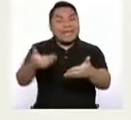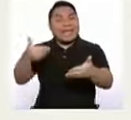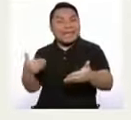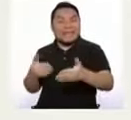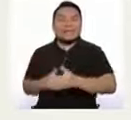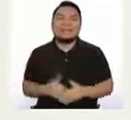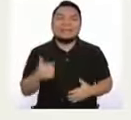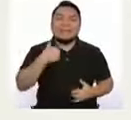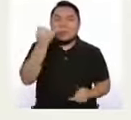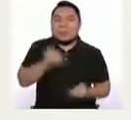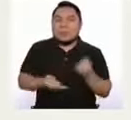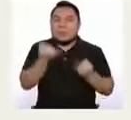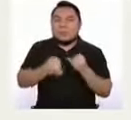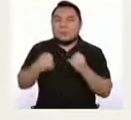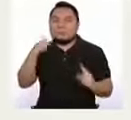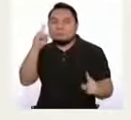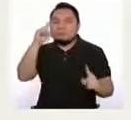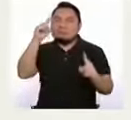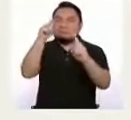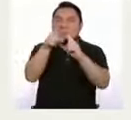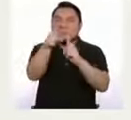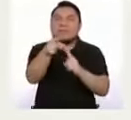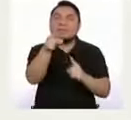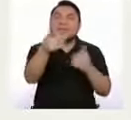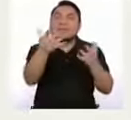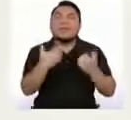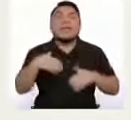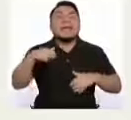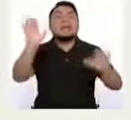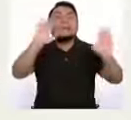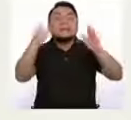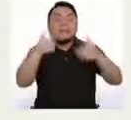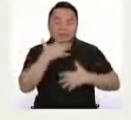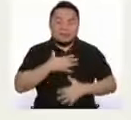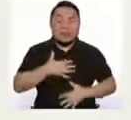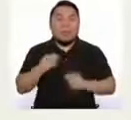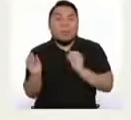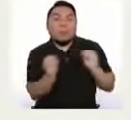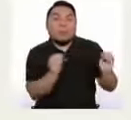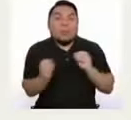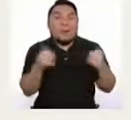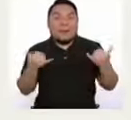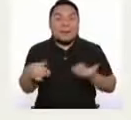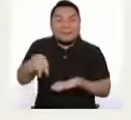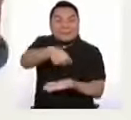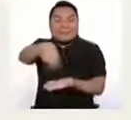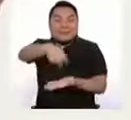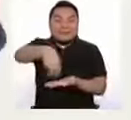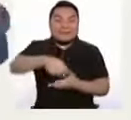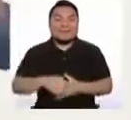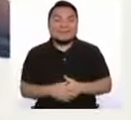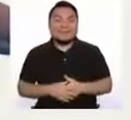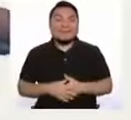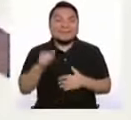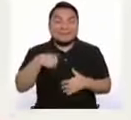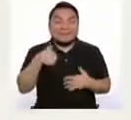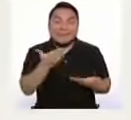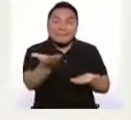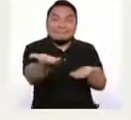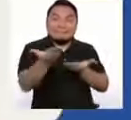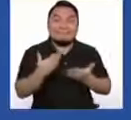les dejo una última misión. Quiero que nos despidamos moviendo el cuerpo y bailando. Los